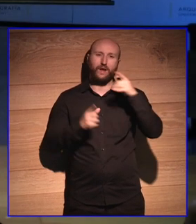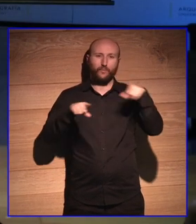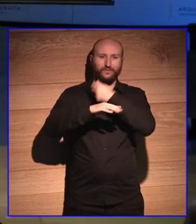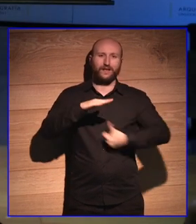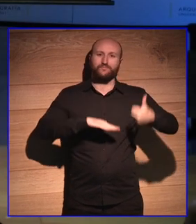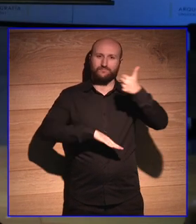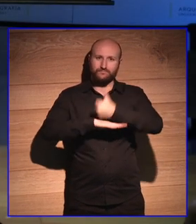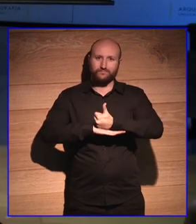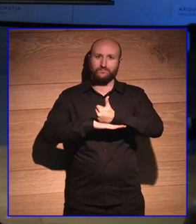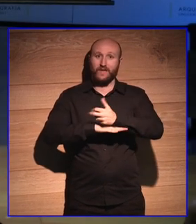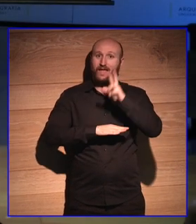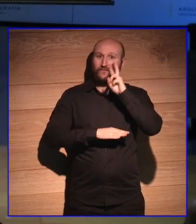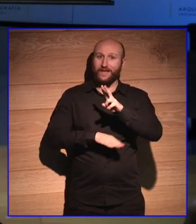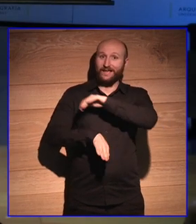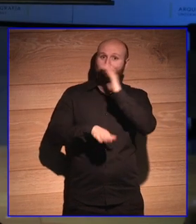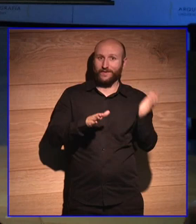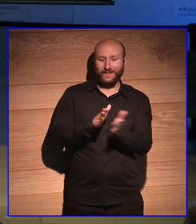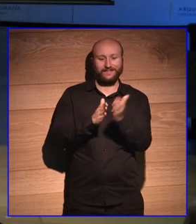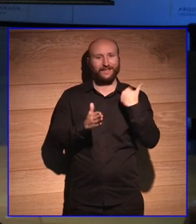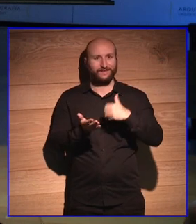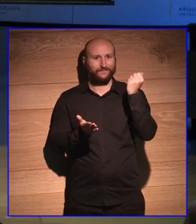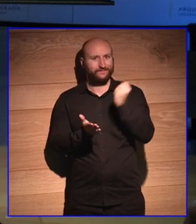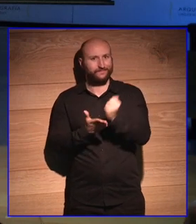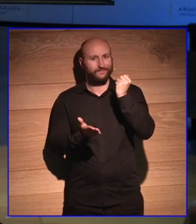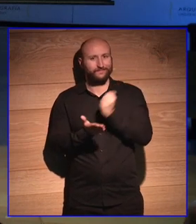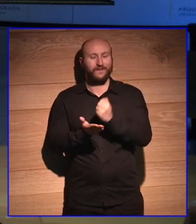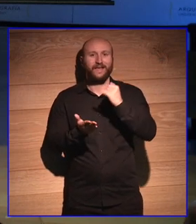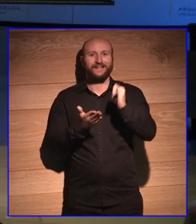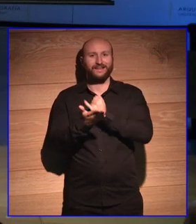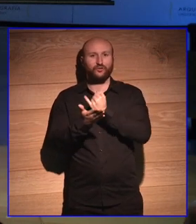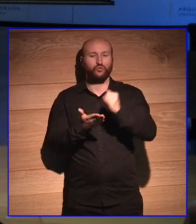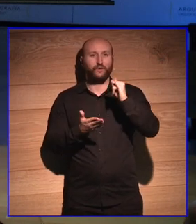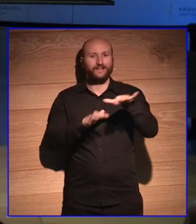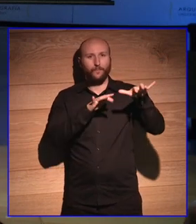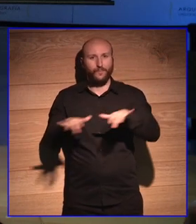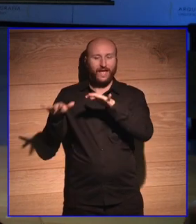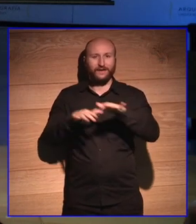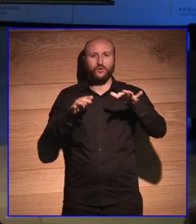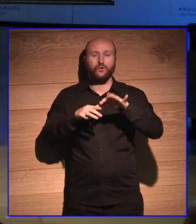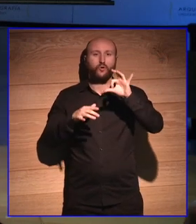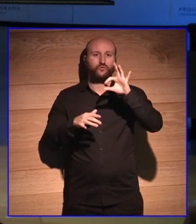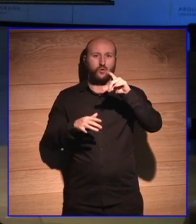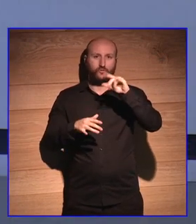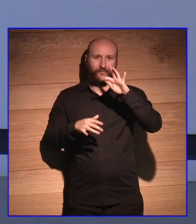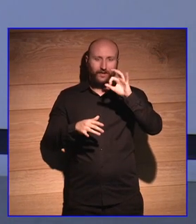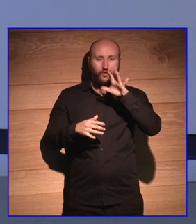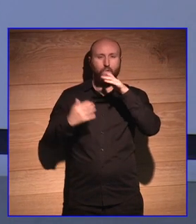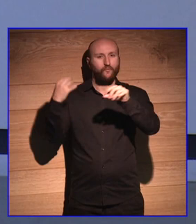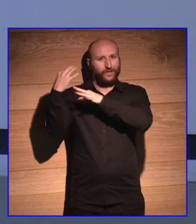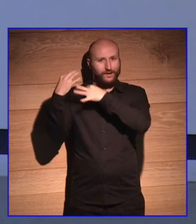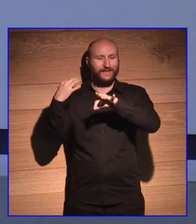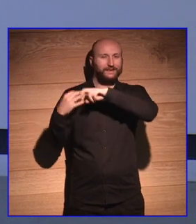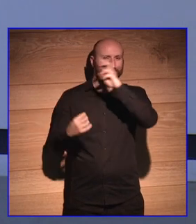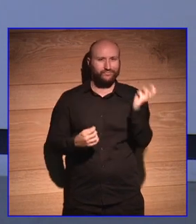podemos ver en su expediente allí fue matriculada a las asignaturas de solfeo piano violín y armonía pronto